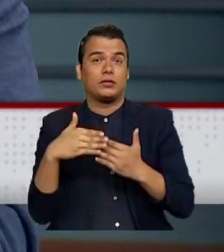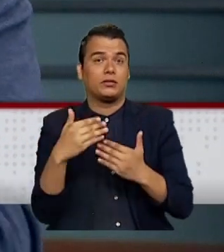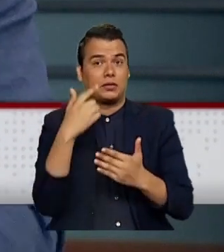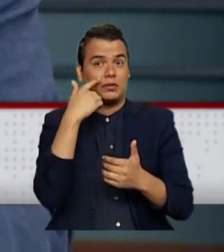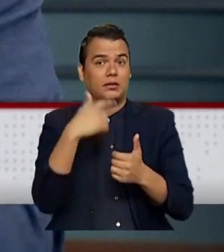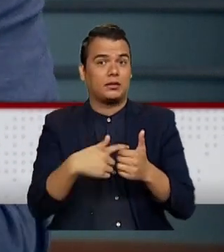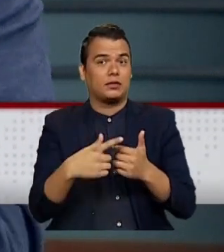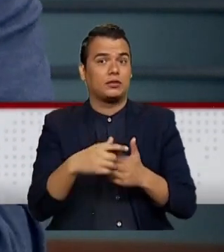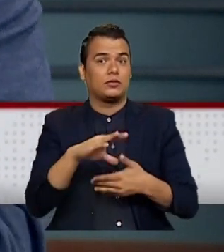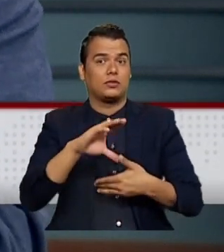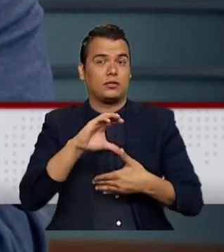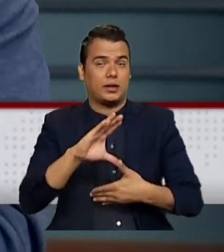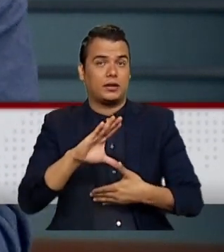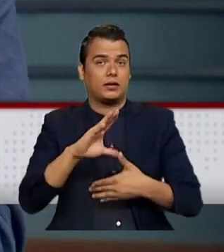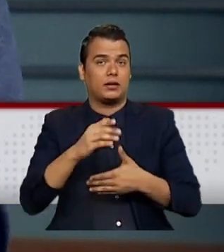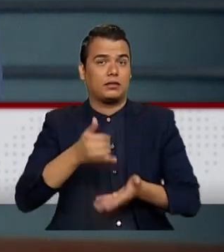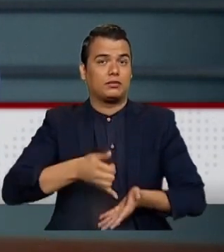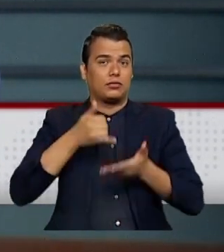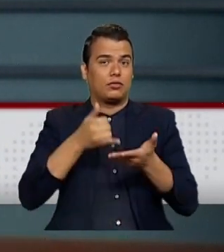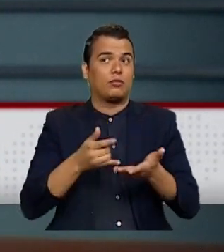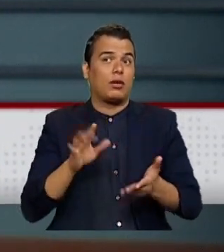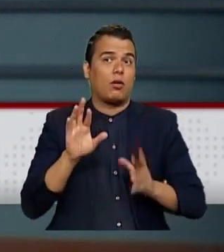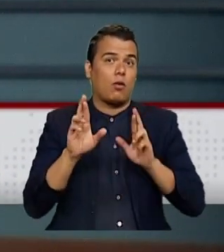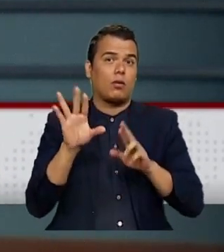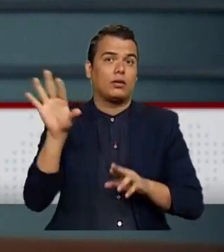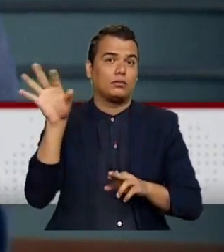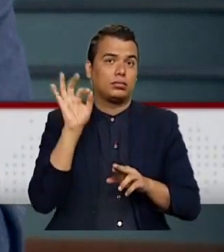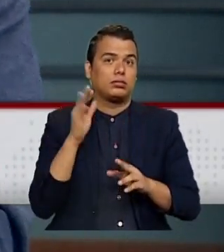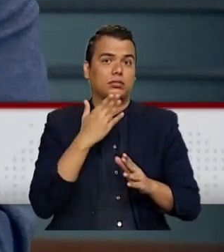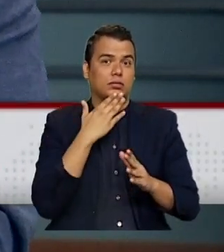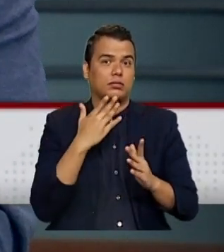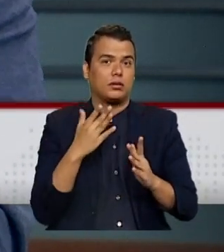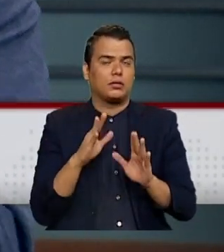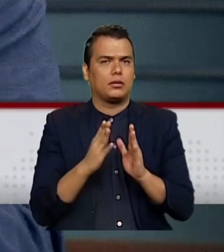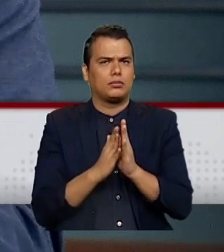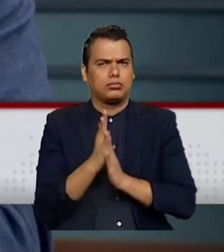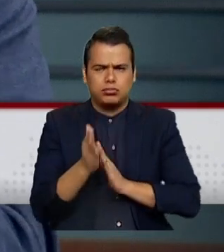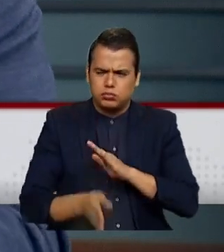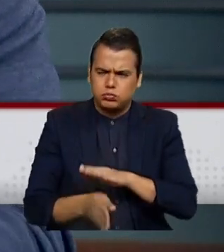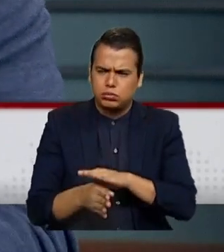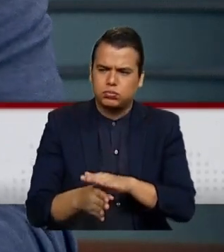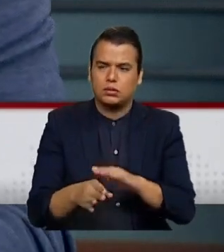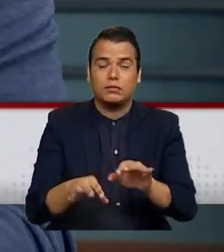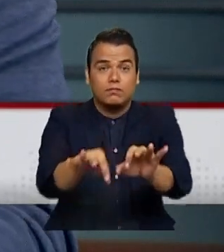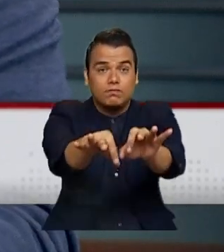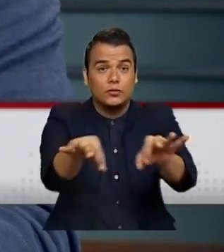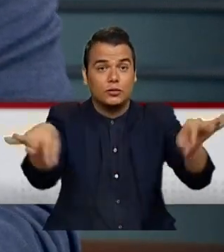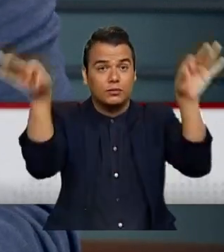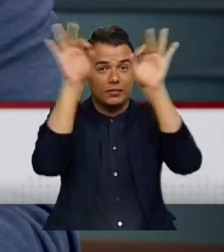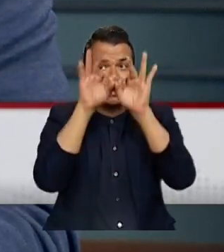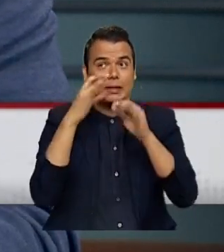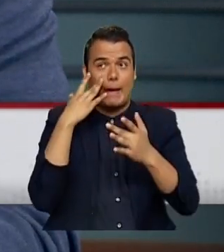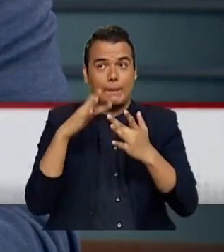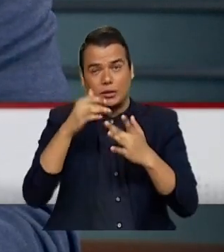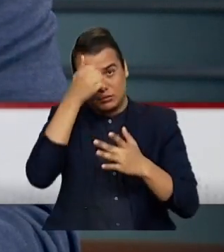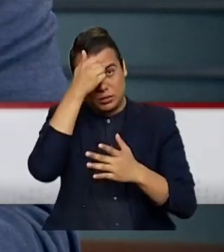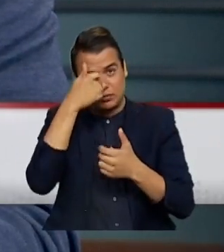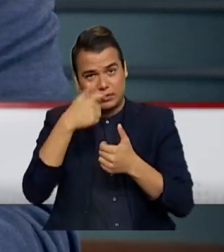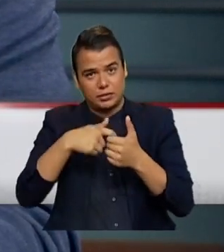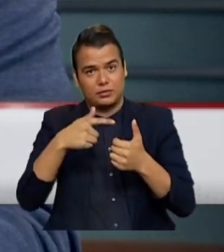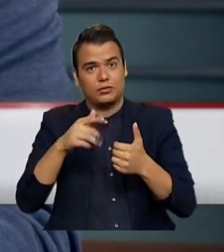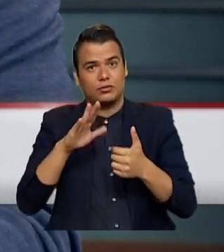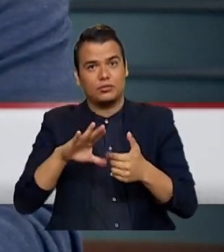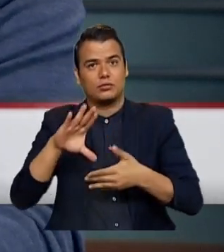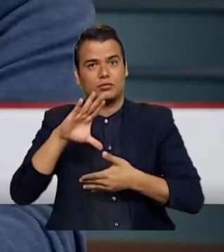América. Ojalá que lo tenga en cuenta y que juegue y que ojalá el colombiano llegue hasta la final. Y va a ser importante para nosotros que él sea titular en